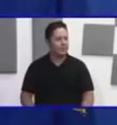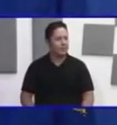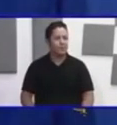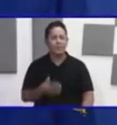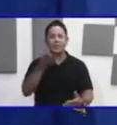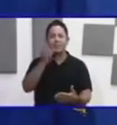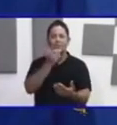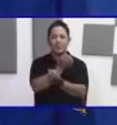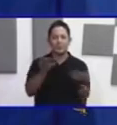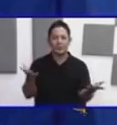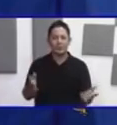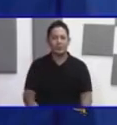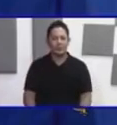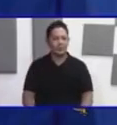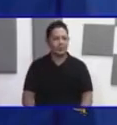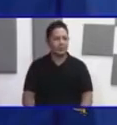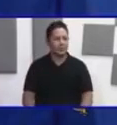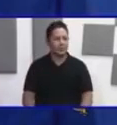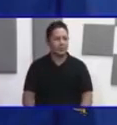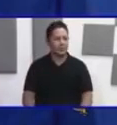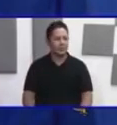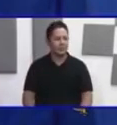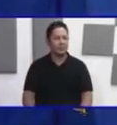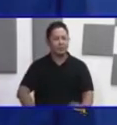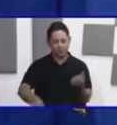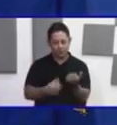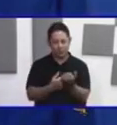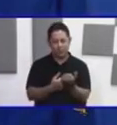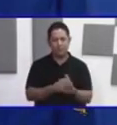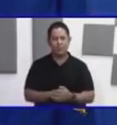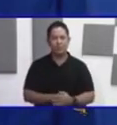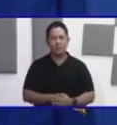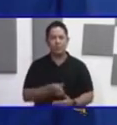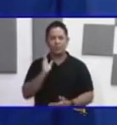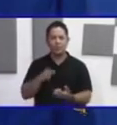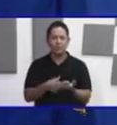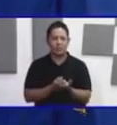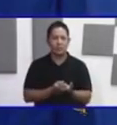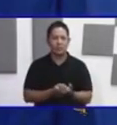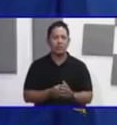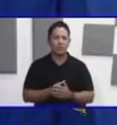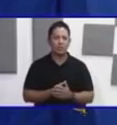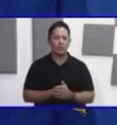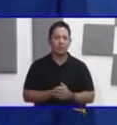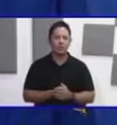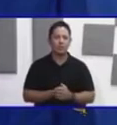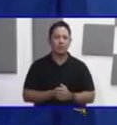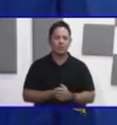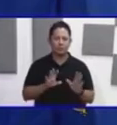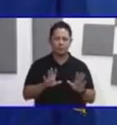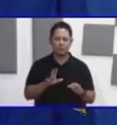I really appreciate your support, the support even not only for the